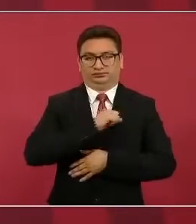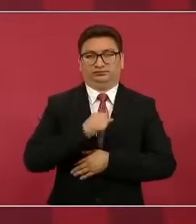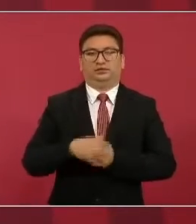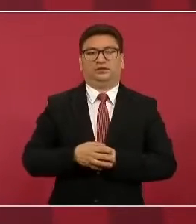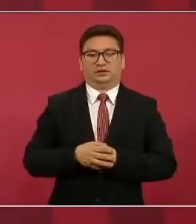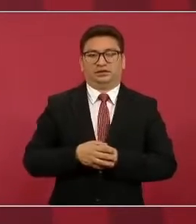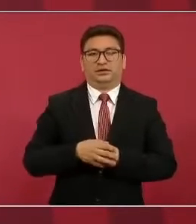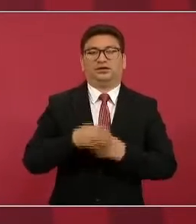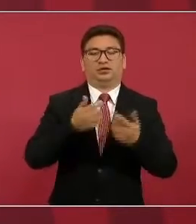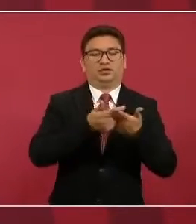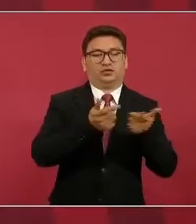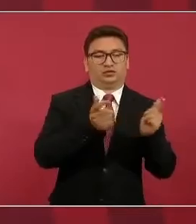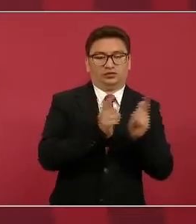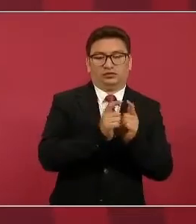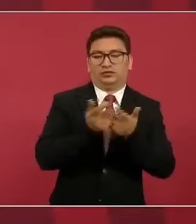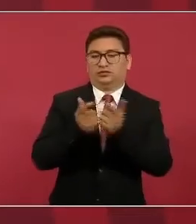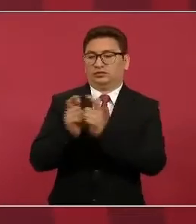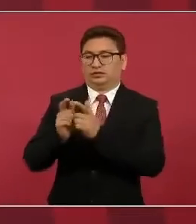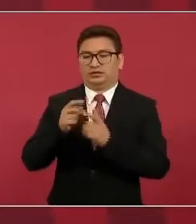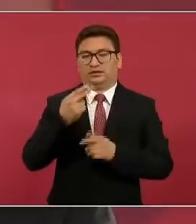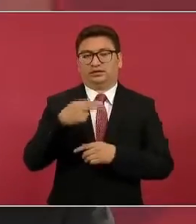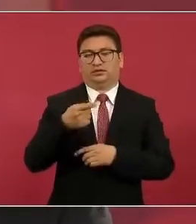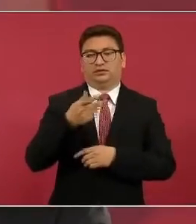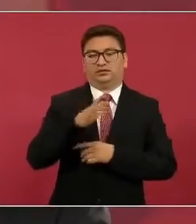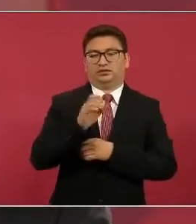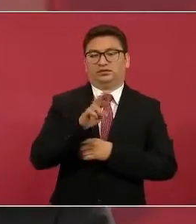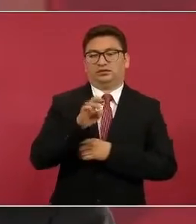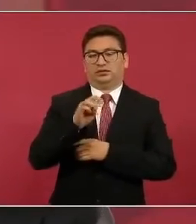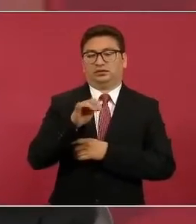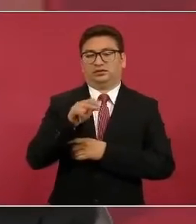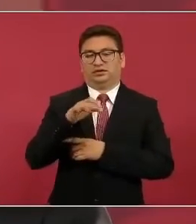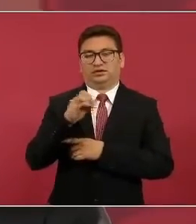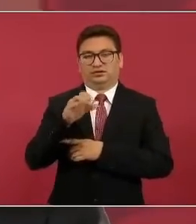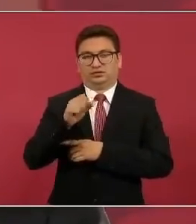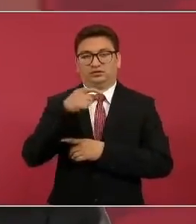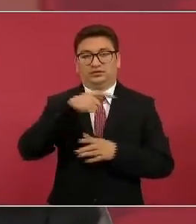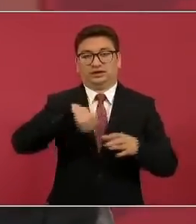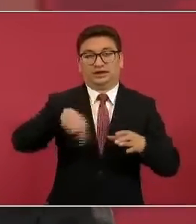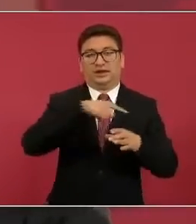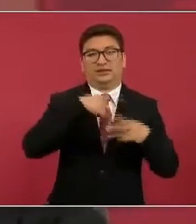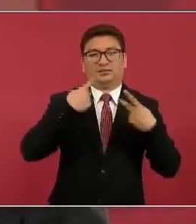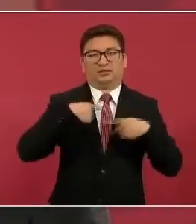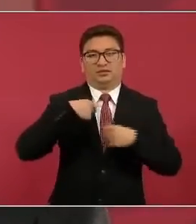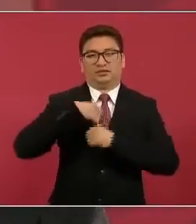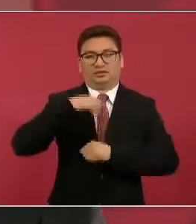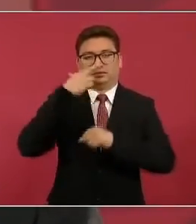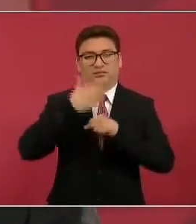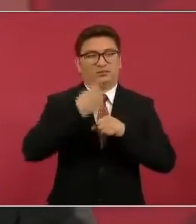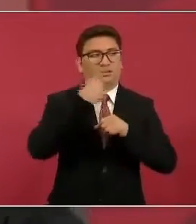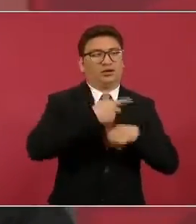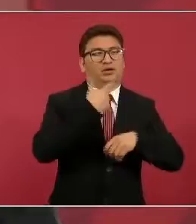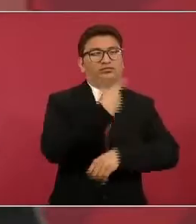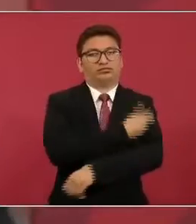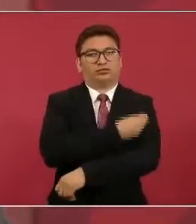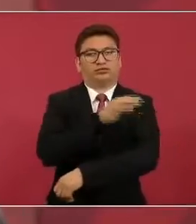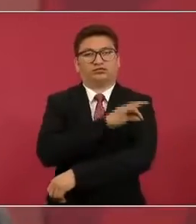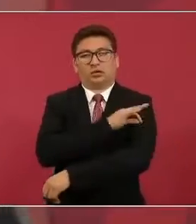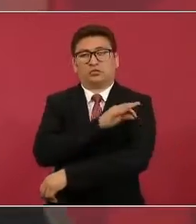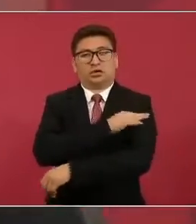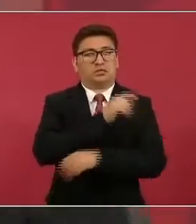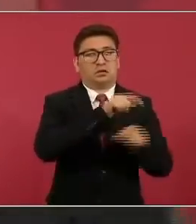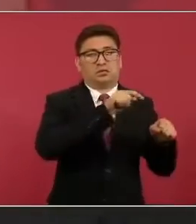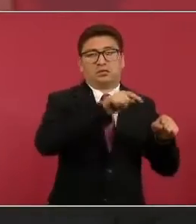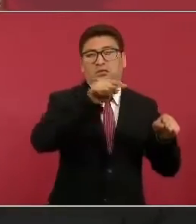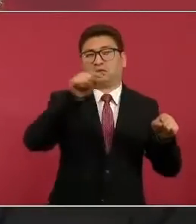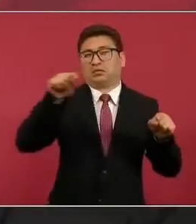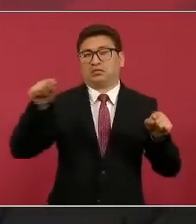de las brigadas Correcaminos, que se han dedicado a vacunar hasta en las